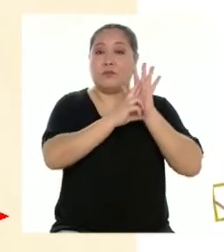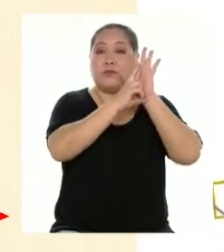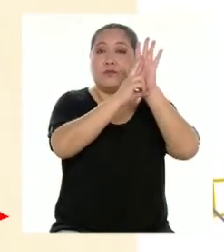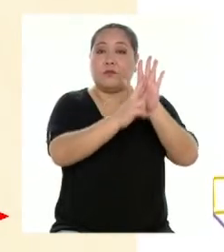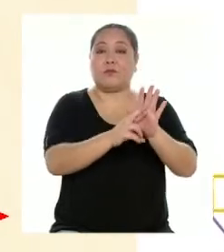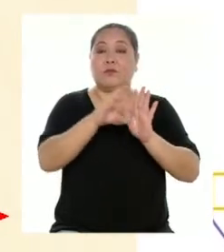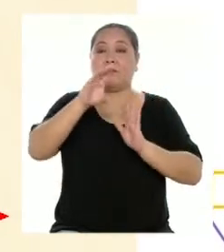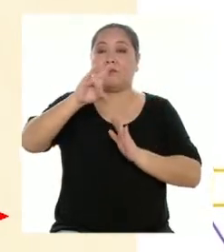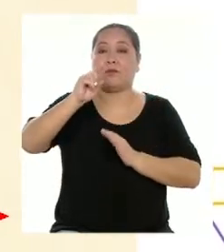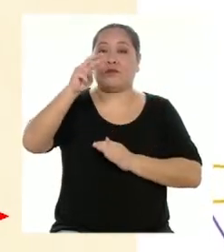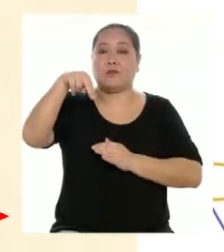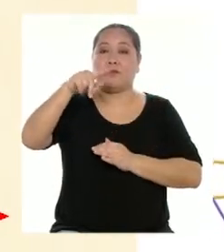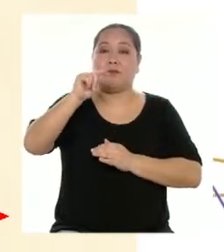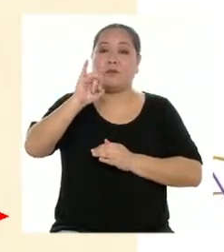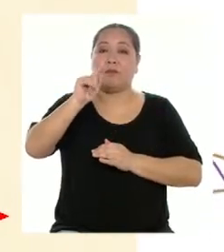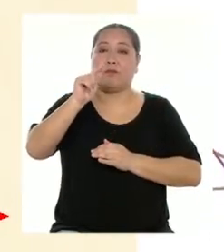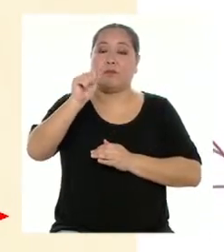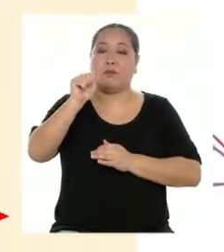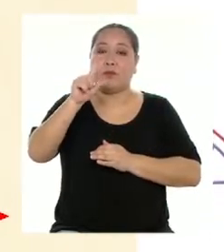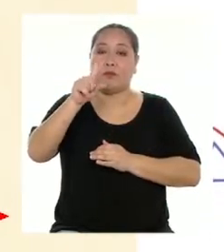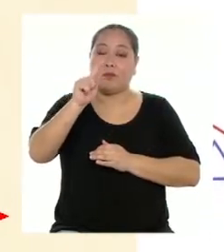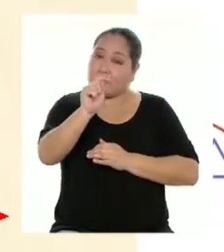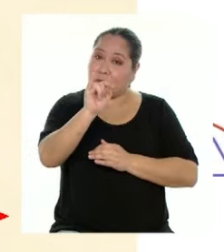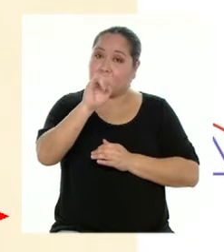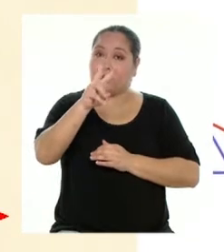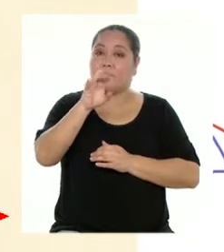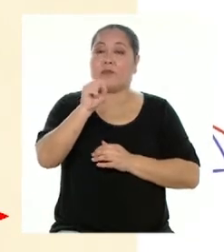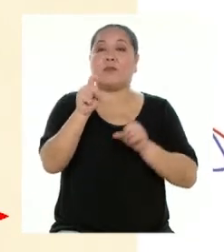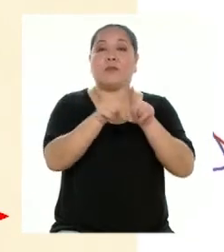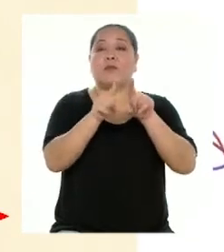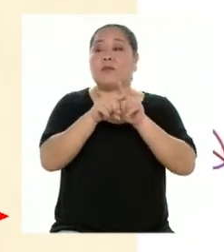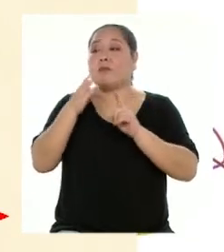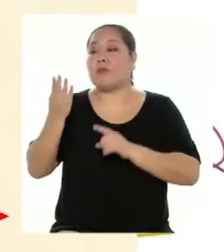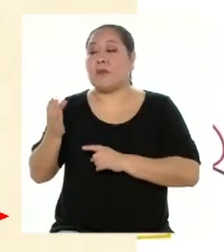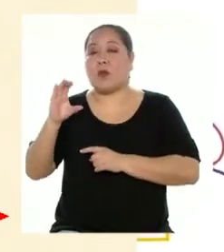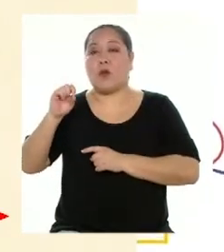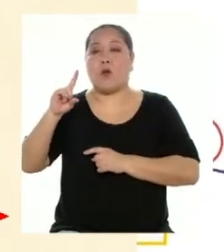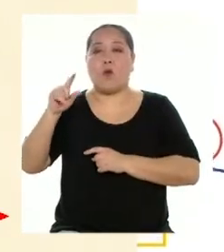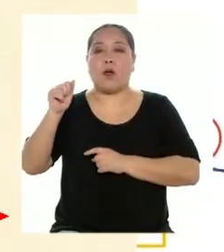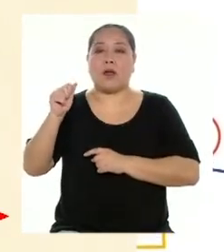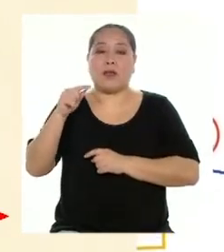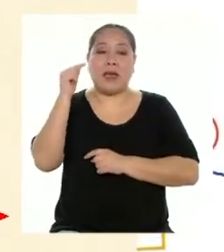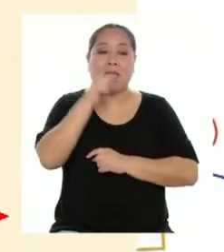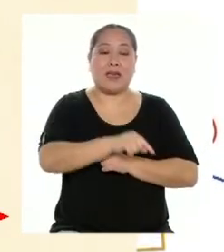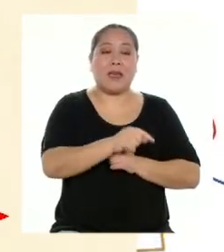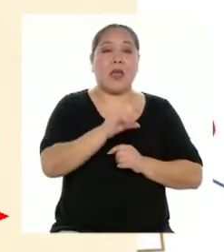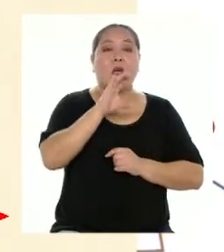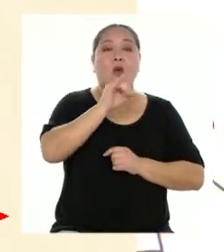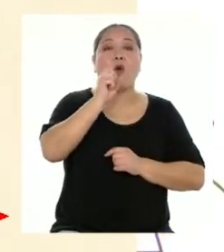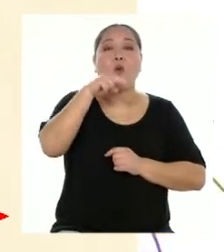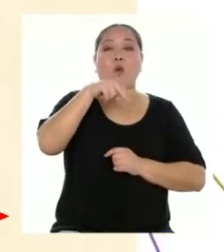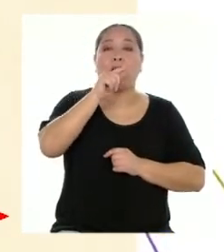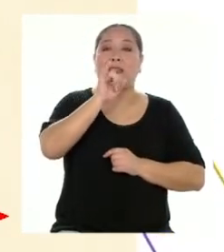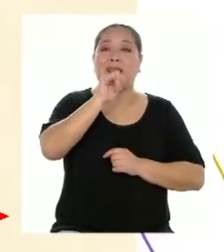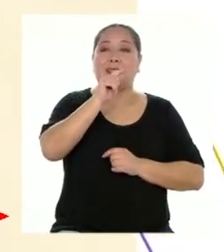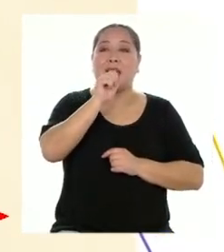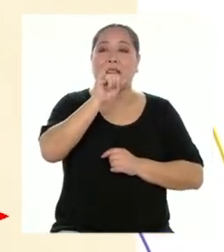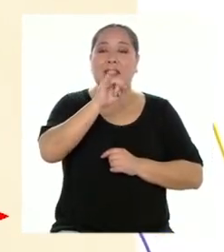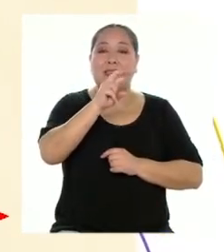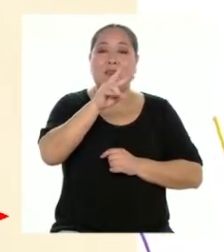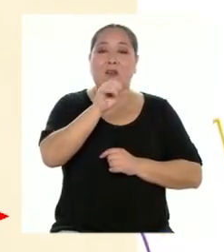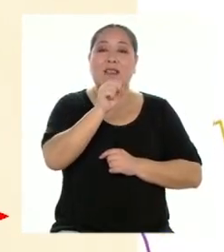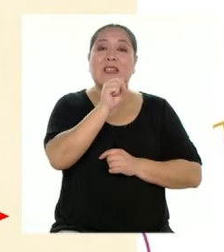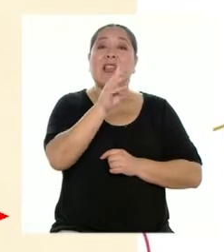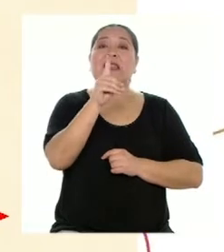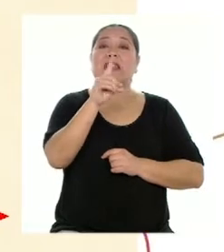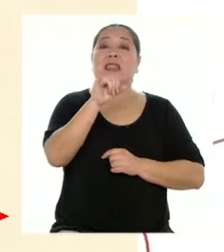variables cuantitativas y cualitativas. En este caso representaremos a las variables cuantitativas discretas. Veamos tu primera tabla